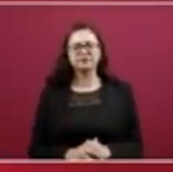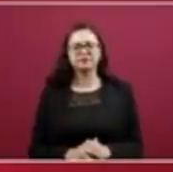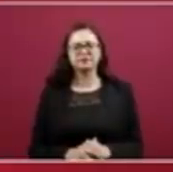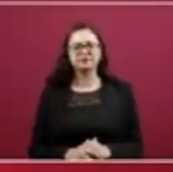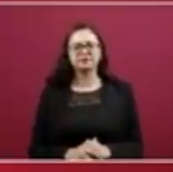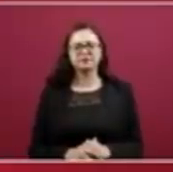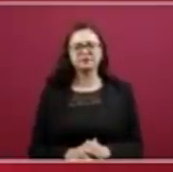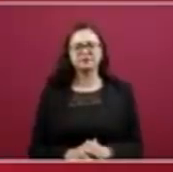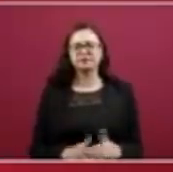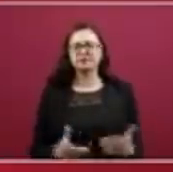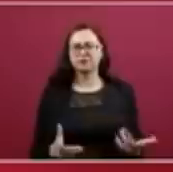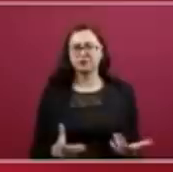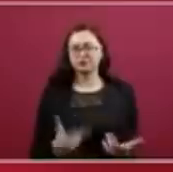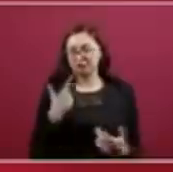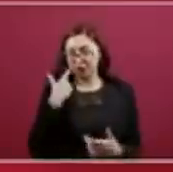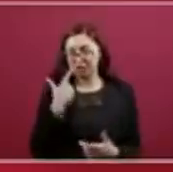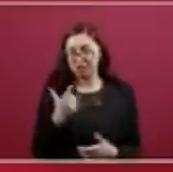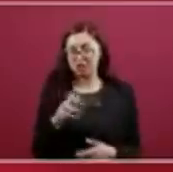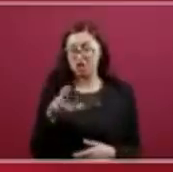Rocío